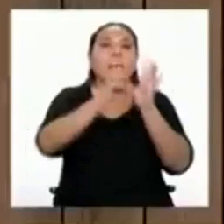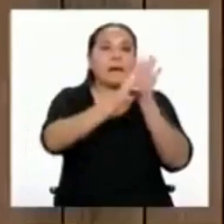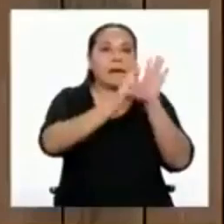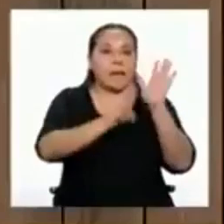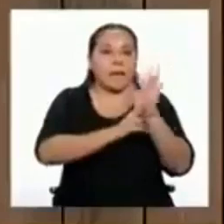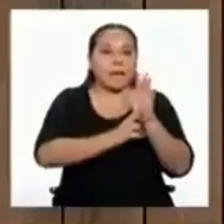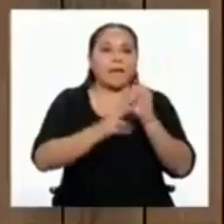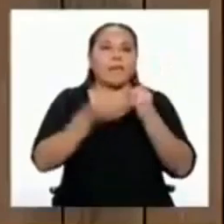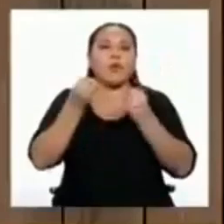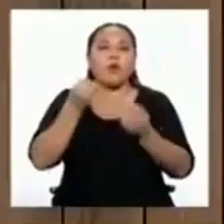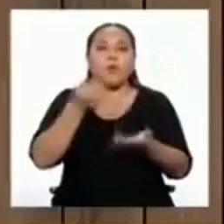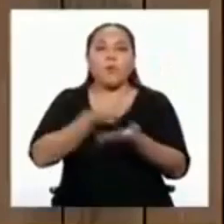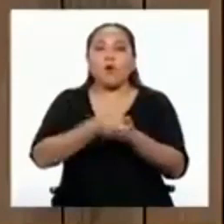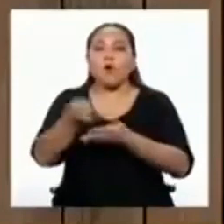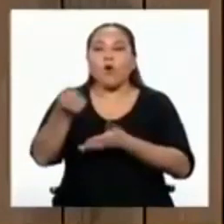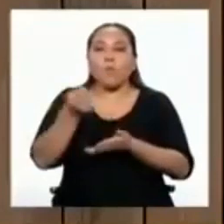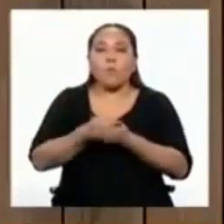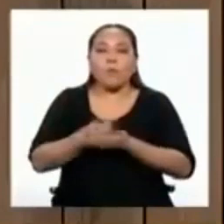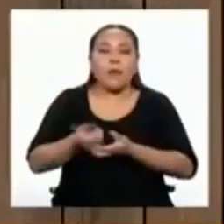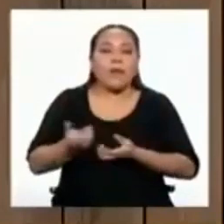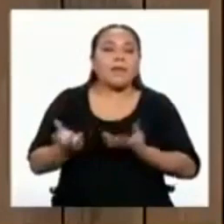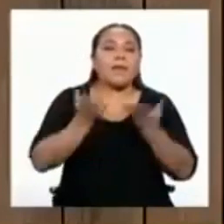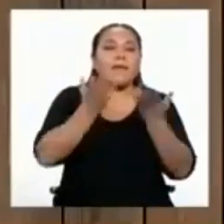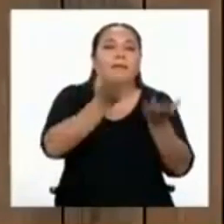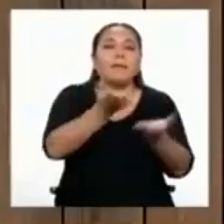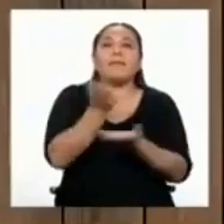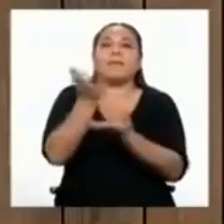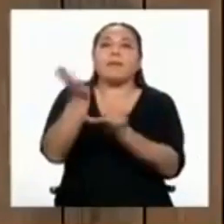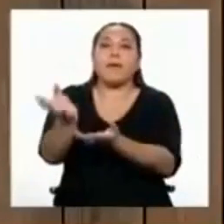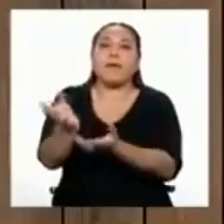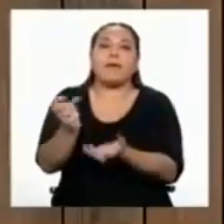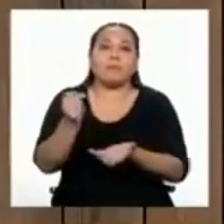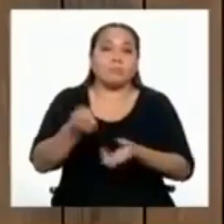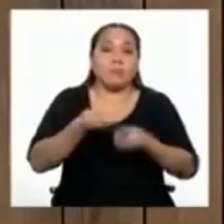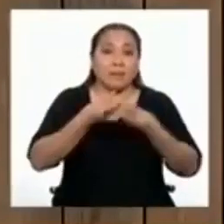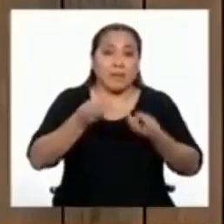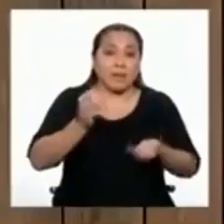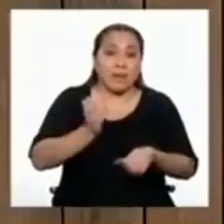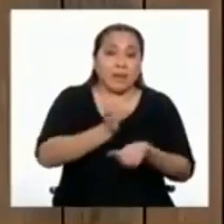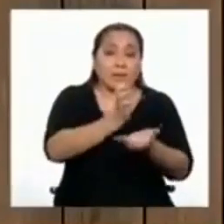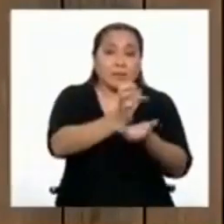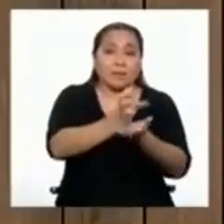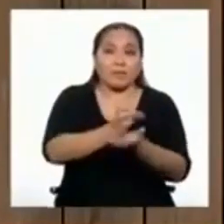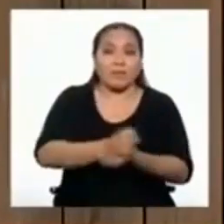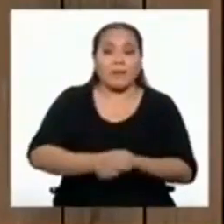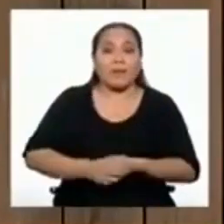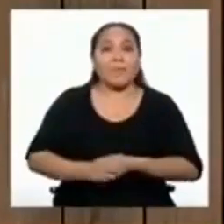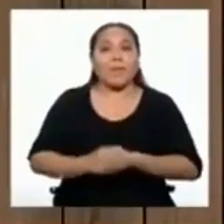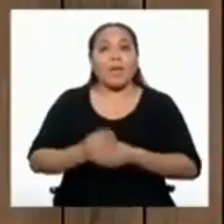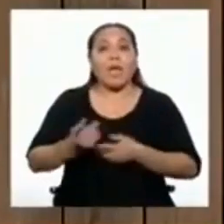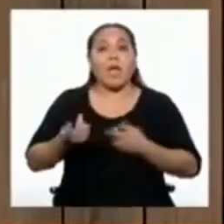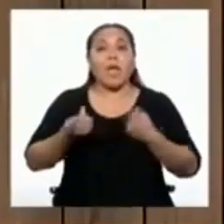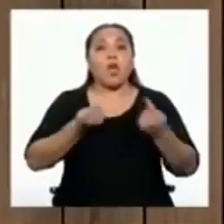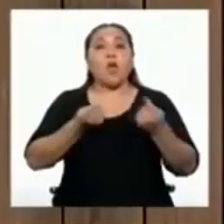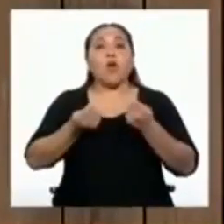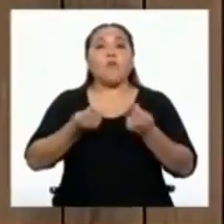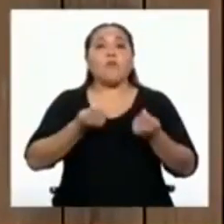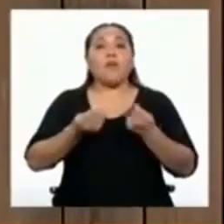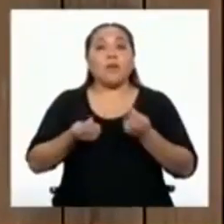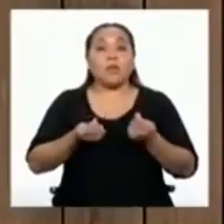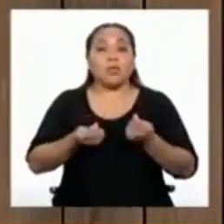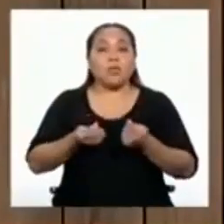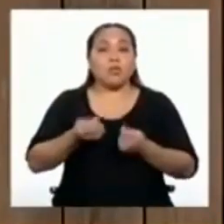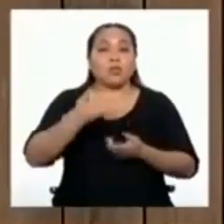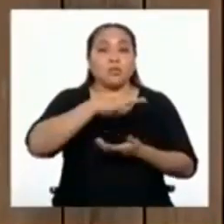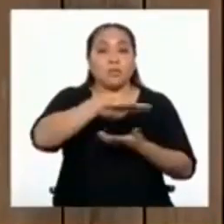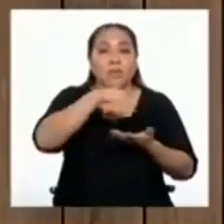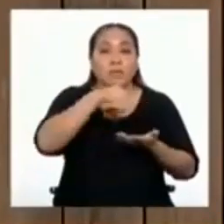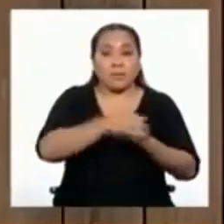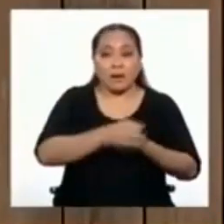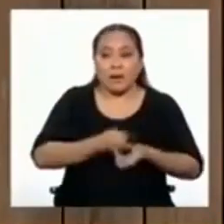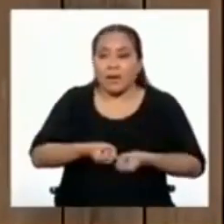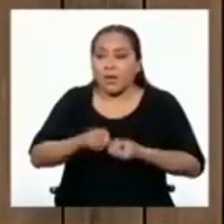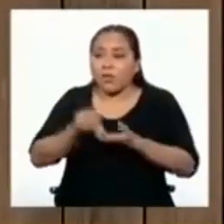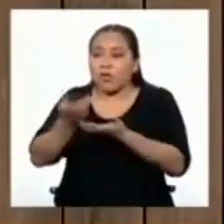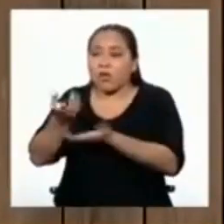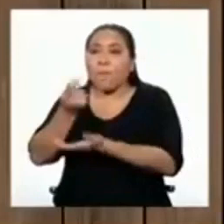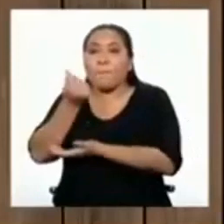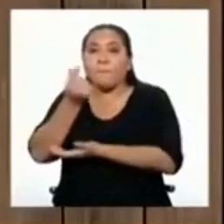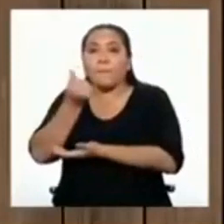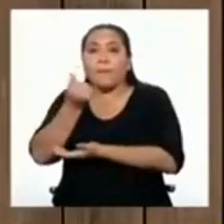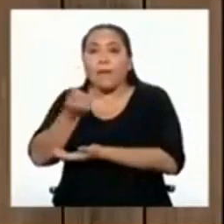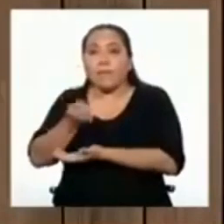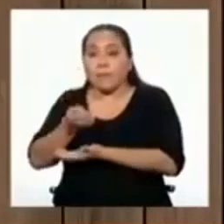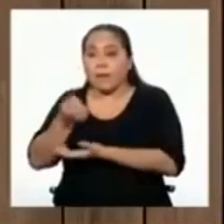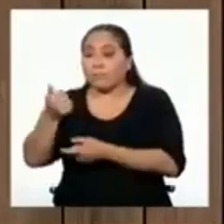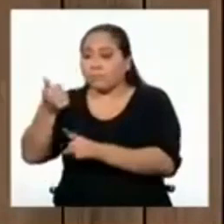familiares. Esa misma, el gobierno central le transfirió dinero a los gobiernos locales para que compren y